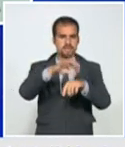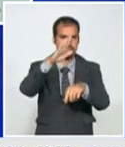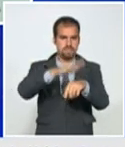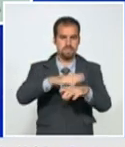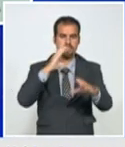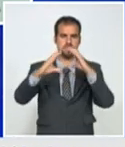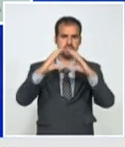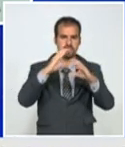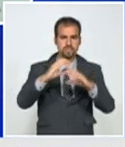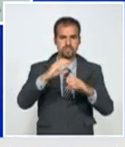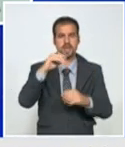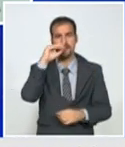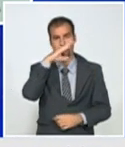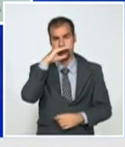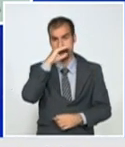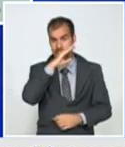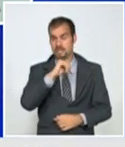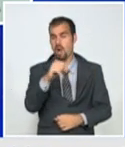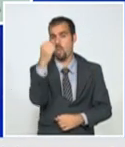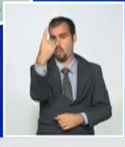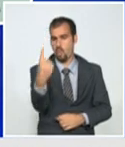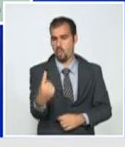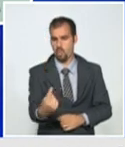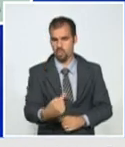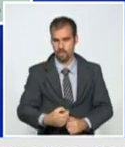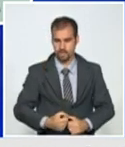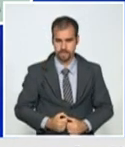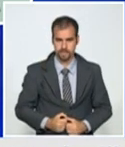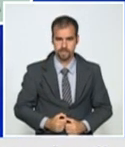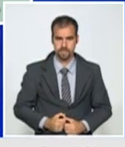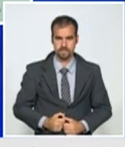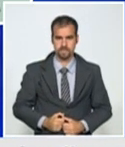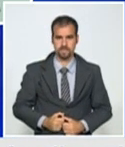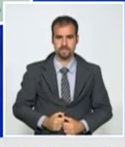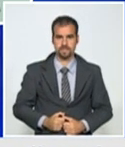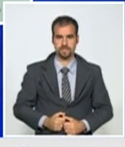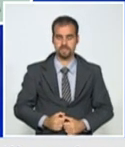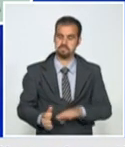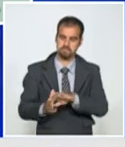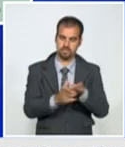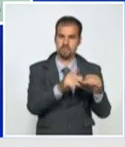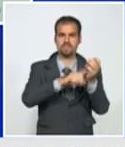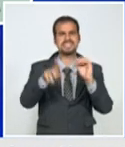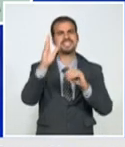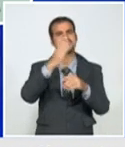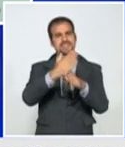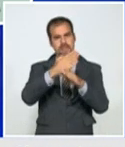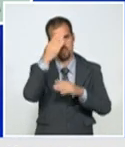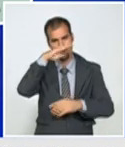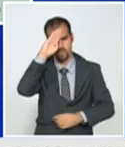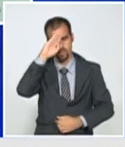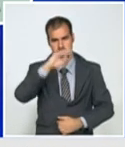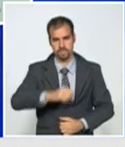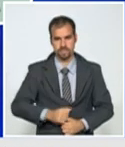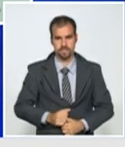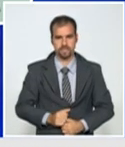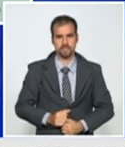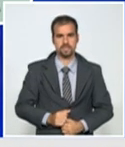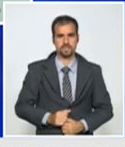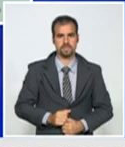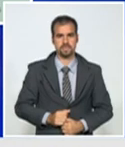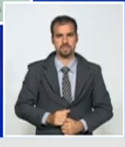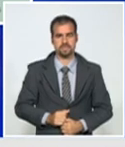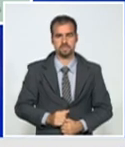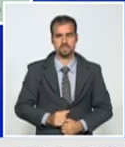Guisa con 1 cada uno. Santiago de Cuba provincia que después